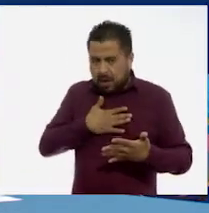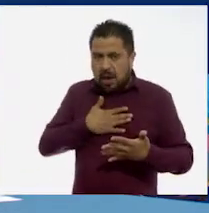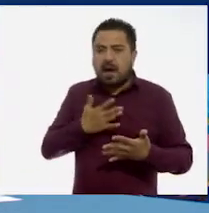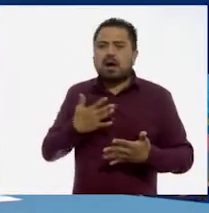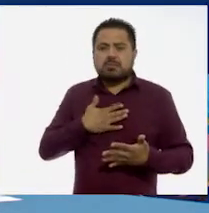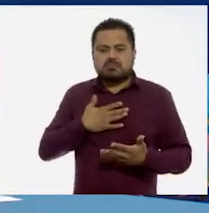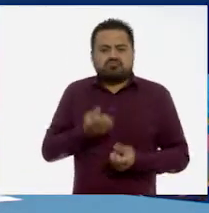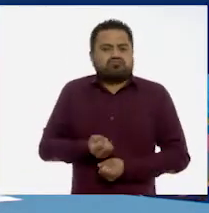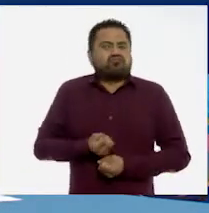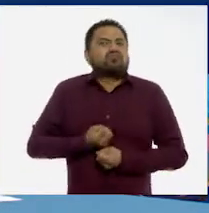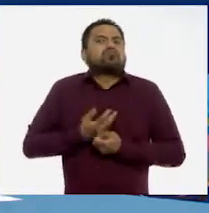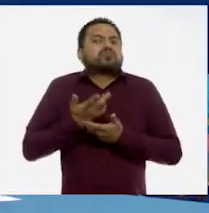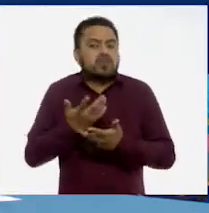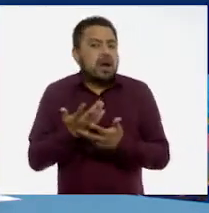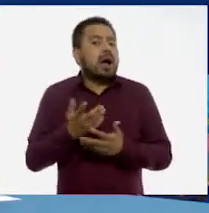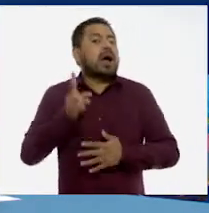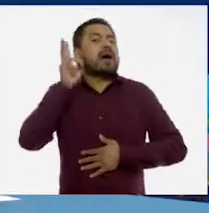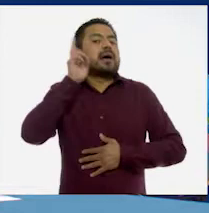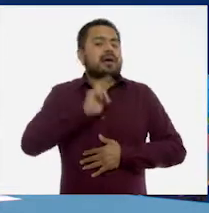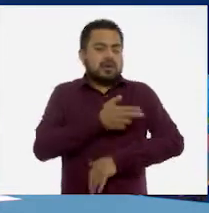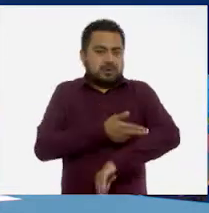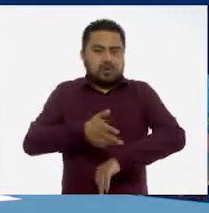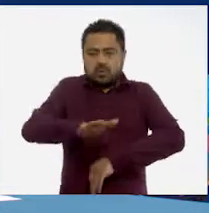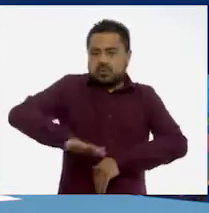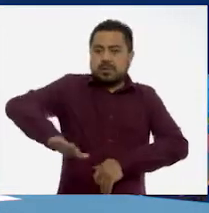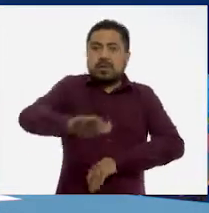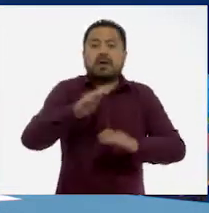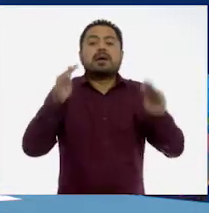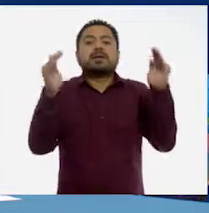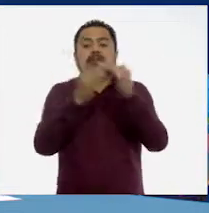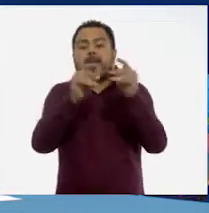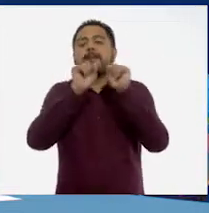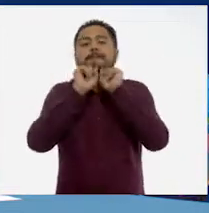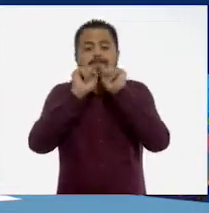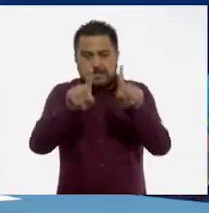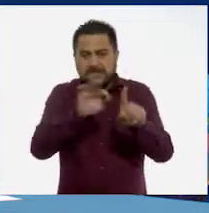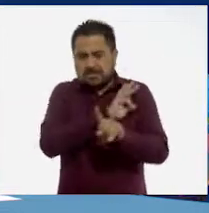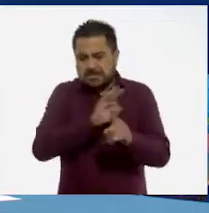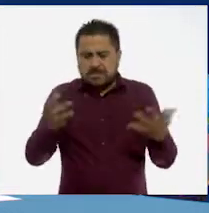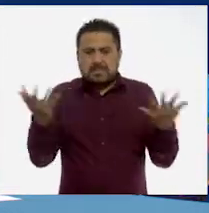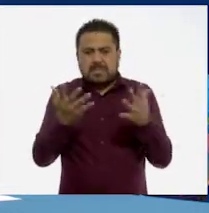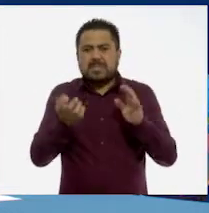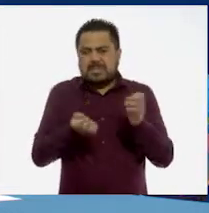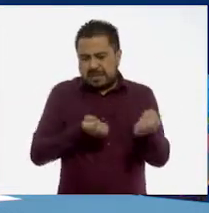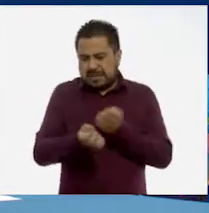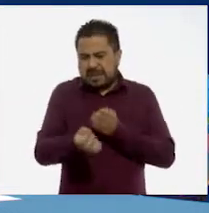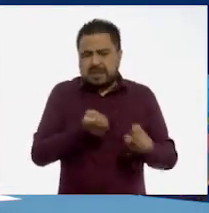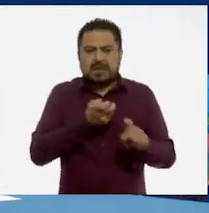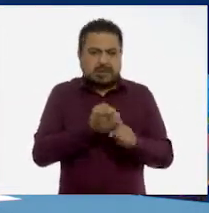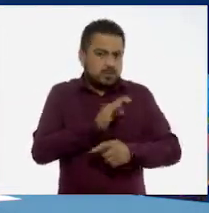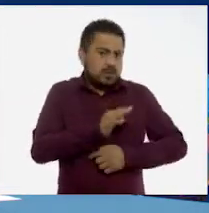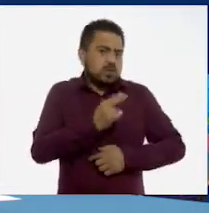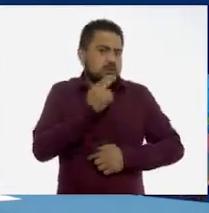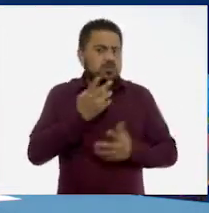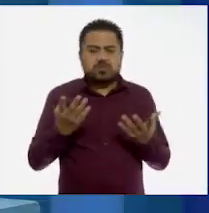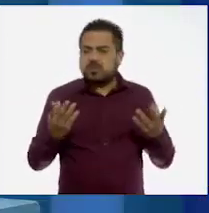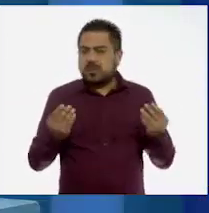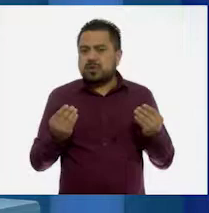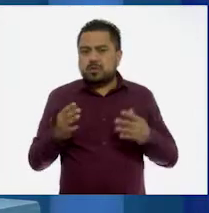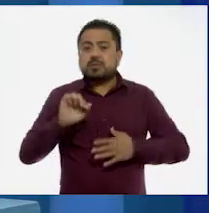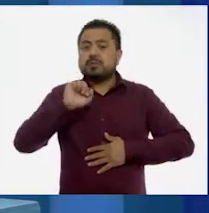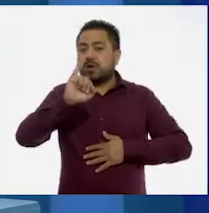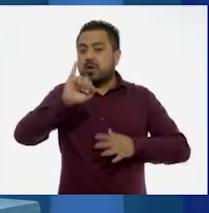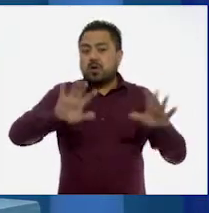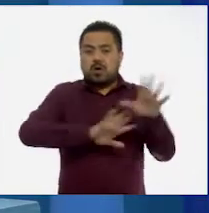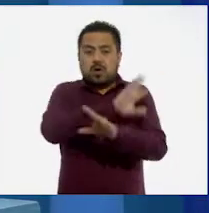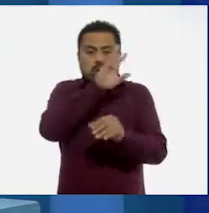primera persona? Y les vamos a pedir que en casa ustedes también lo intenten. Hagan este ejercicio, les va a servir mucho. Pues es todo